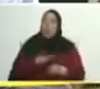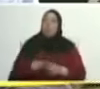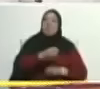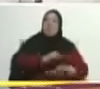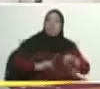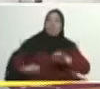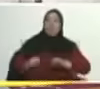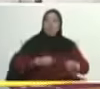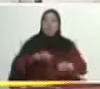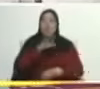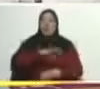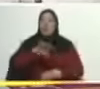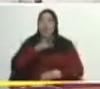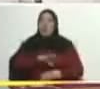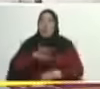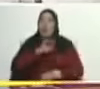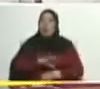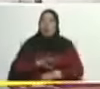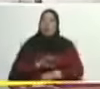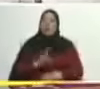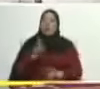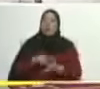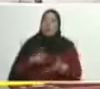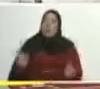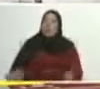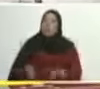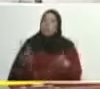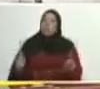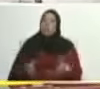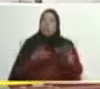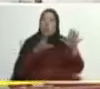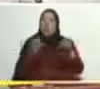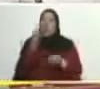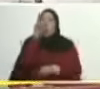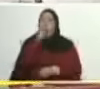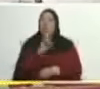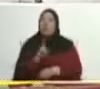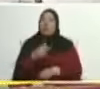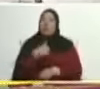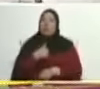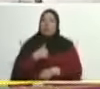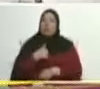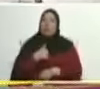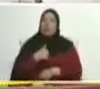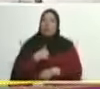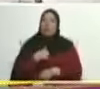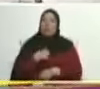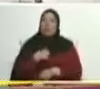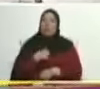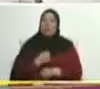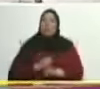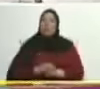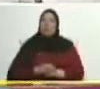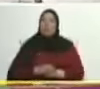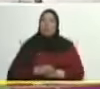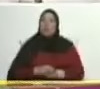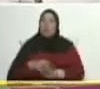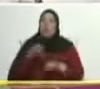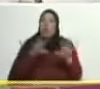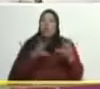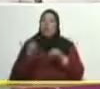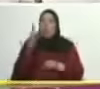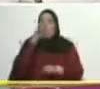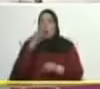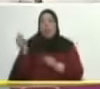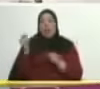sociales. Así como promovimos en los 80, Joe Petru, y en los 90, el